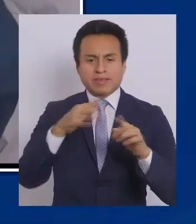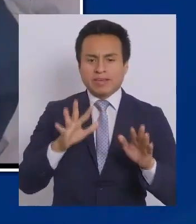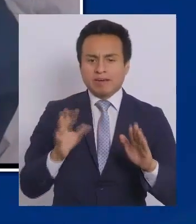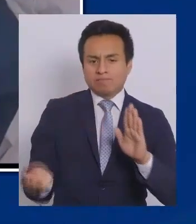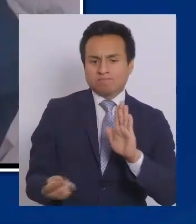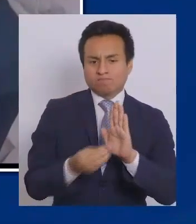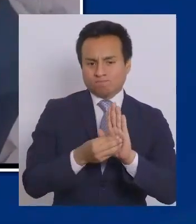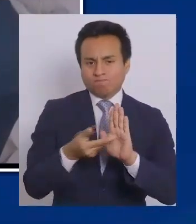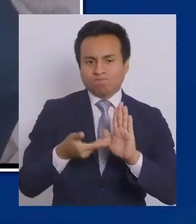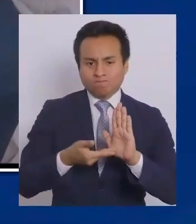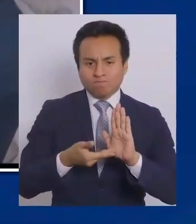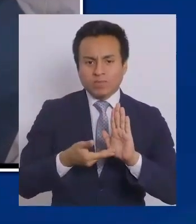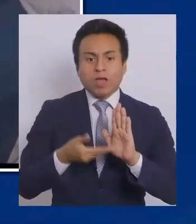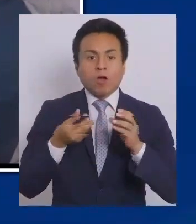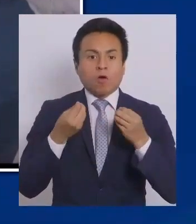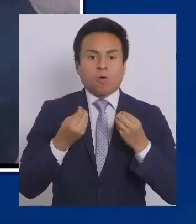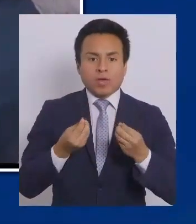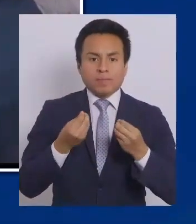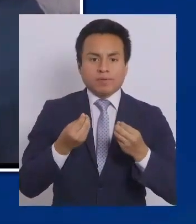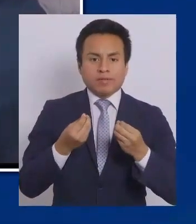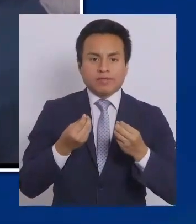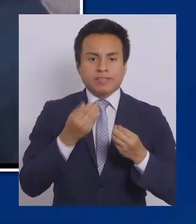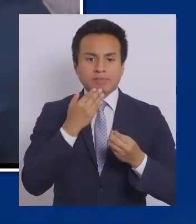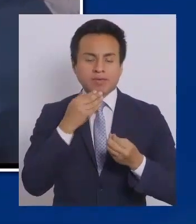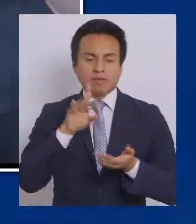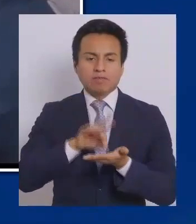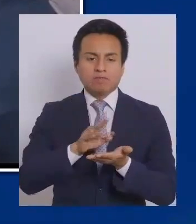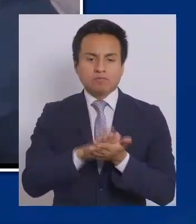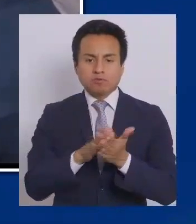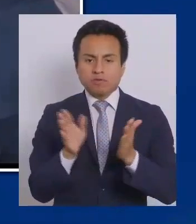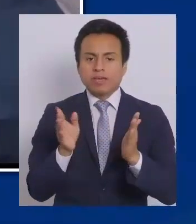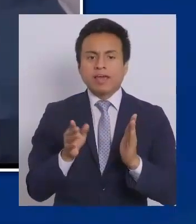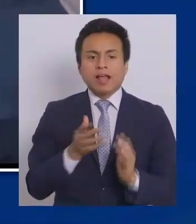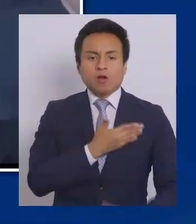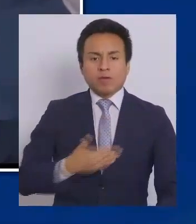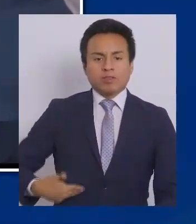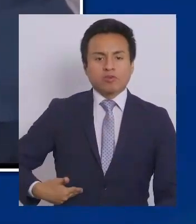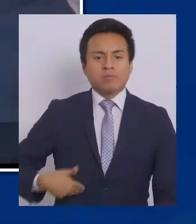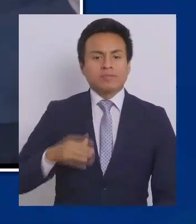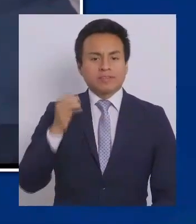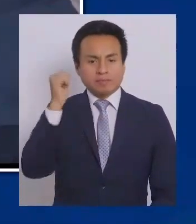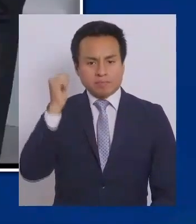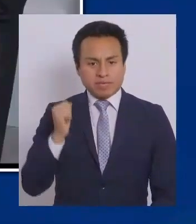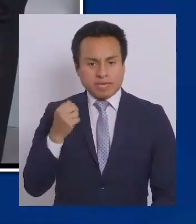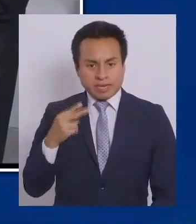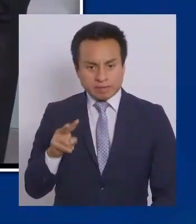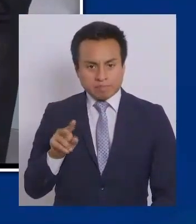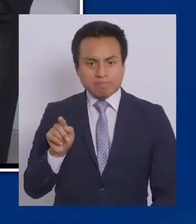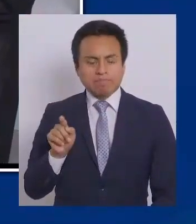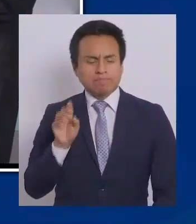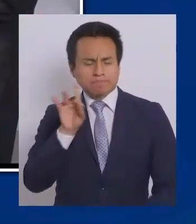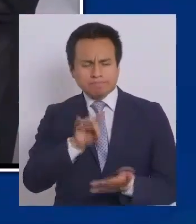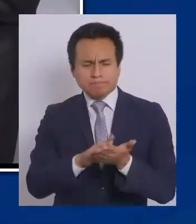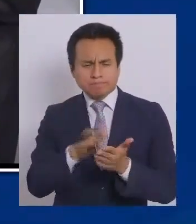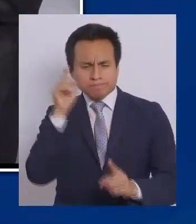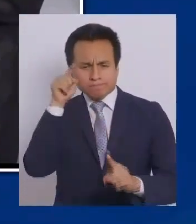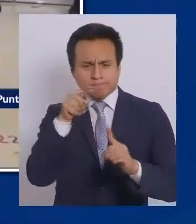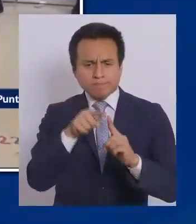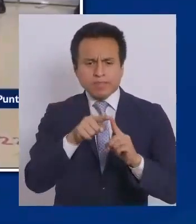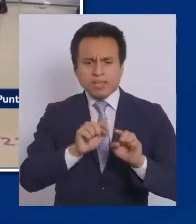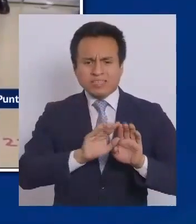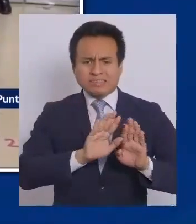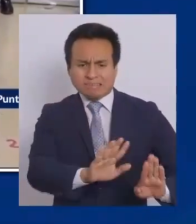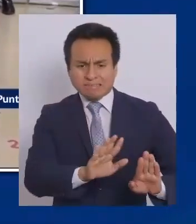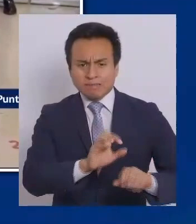y que obviamente ha fijado el gobierno del presidente piñera y lograr contener